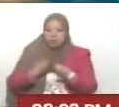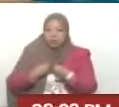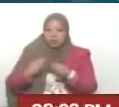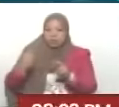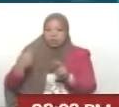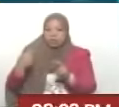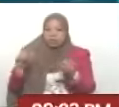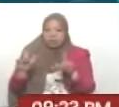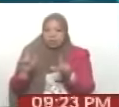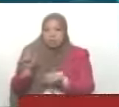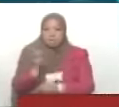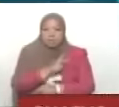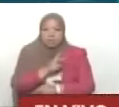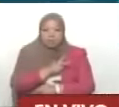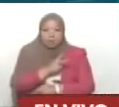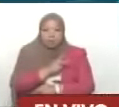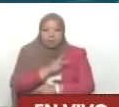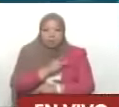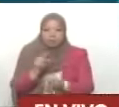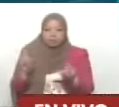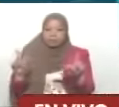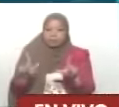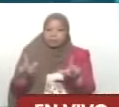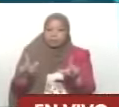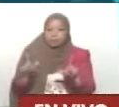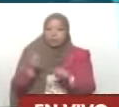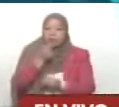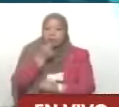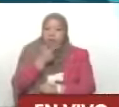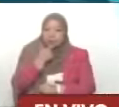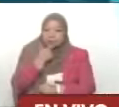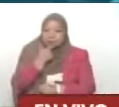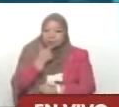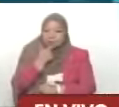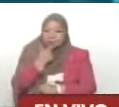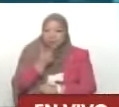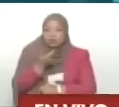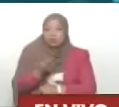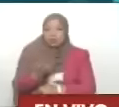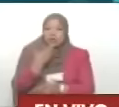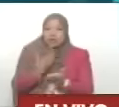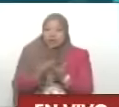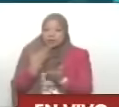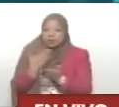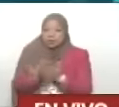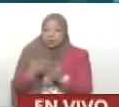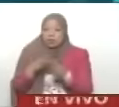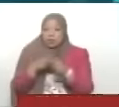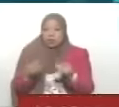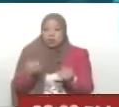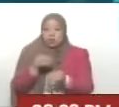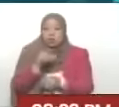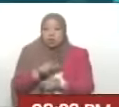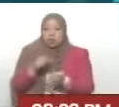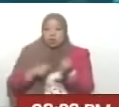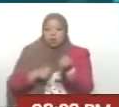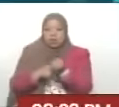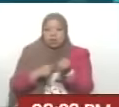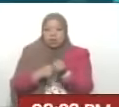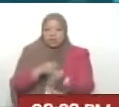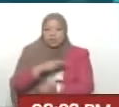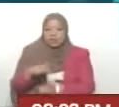Bueno, para mí, ser emprendedora es demasiado. De hecho, le quiero dar las gracias por apoyar a los